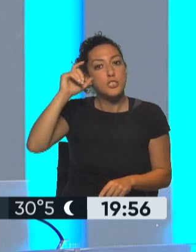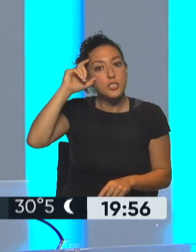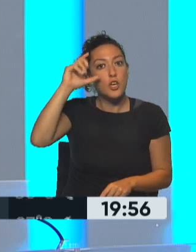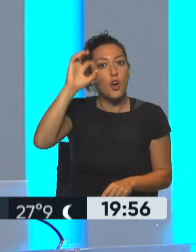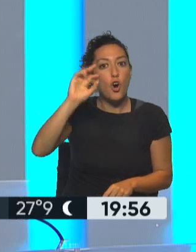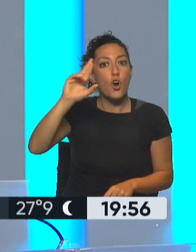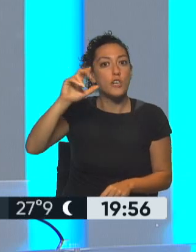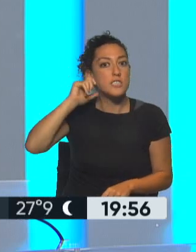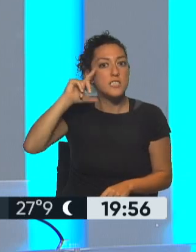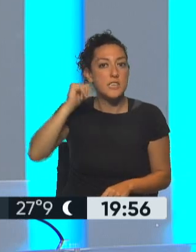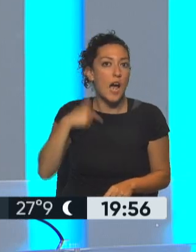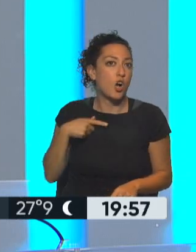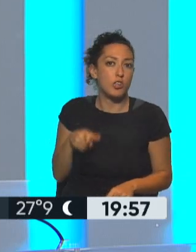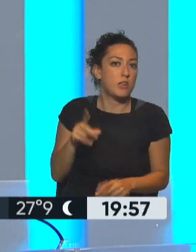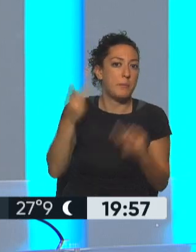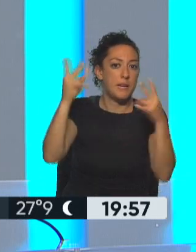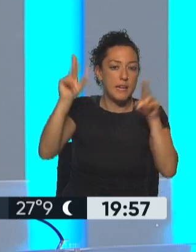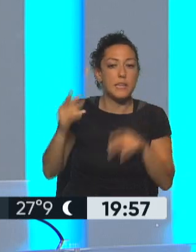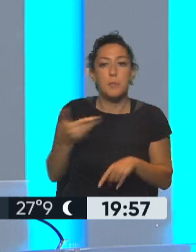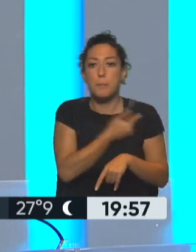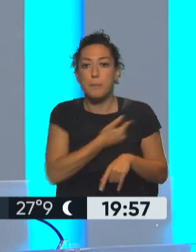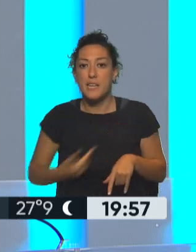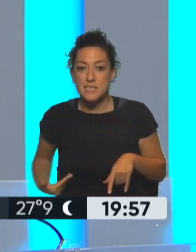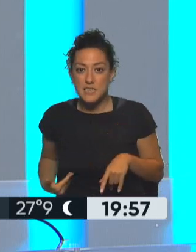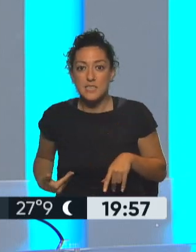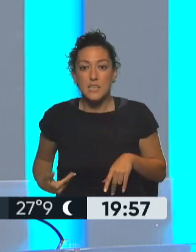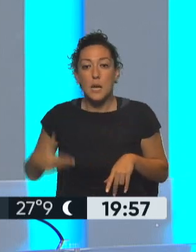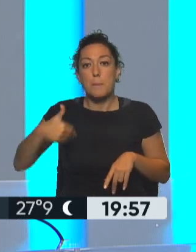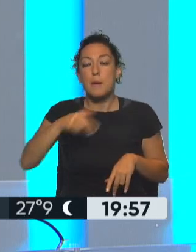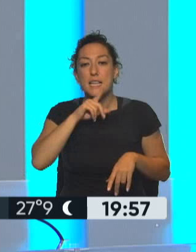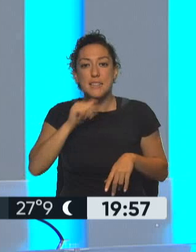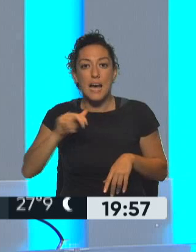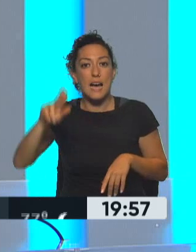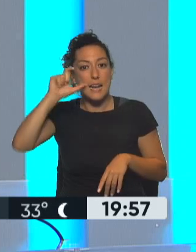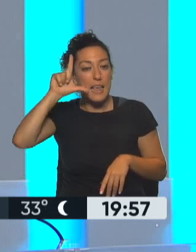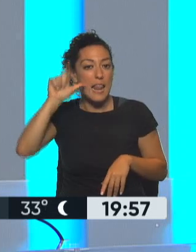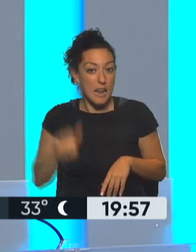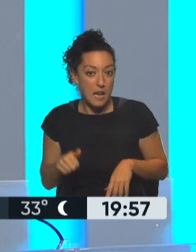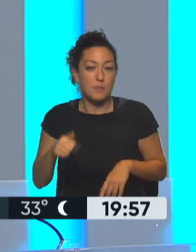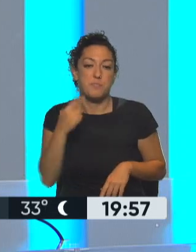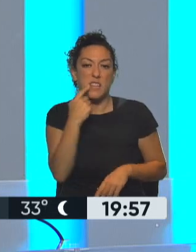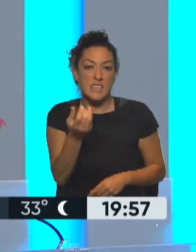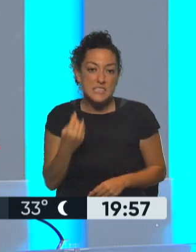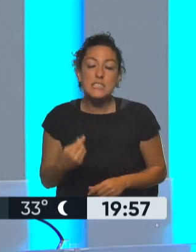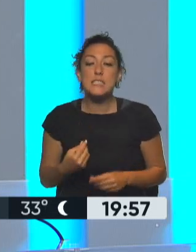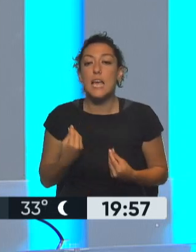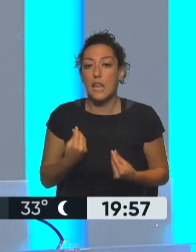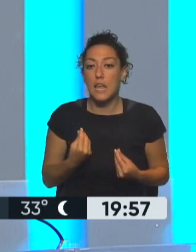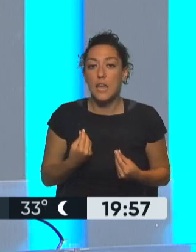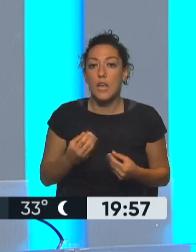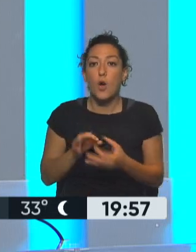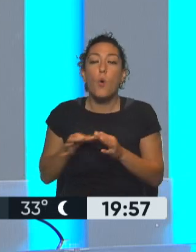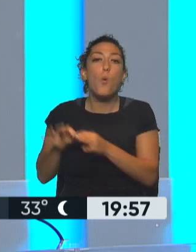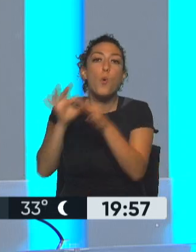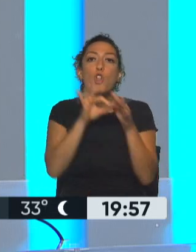una postura muy antimigrante por otro lado presidente Sergio matarela que básicamente lo que dijo un poco fue decirle a la Unión